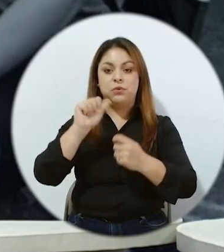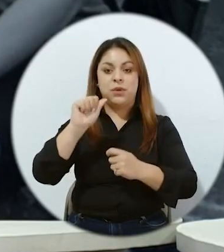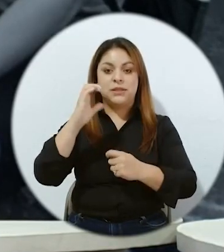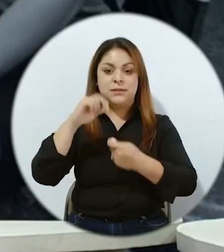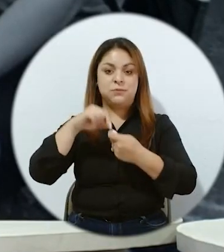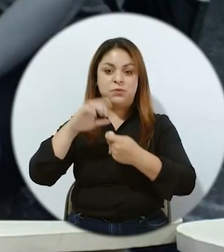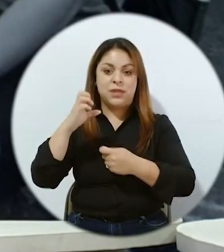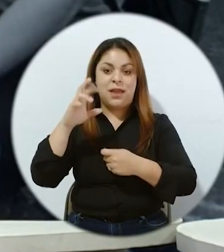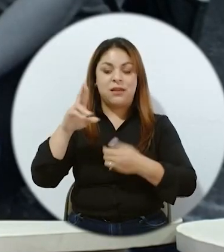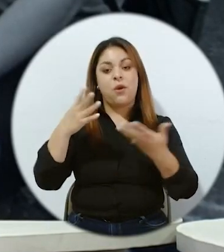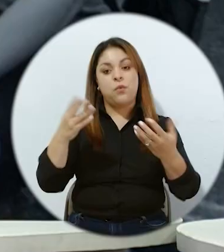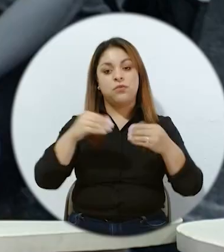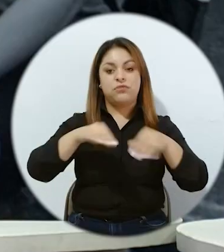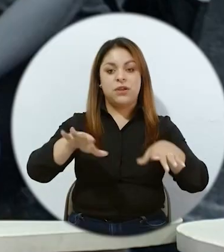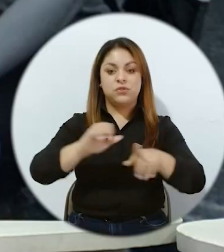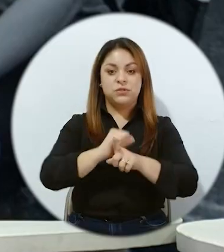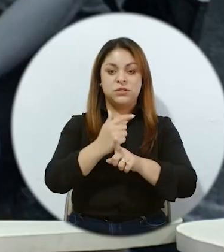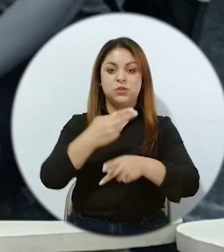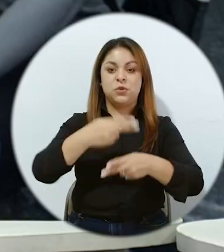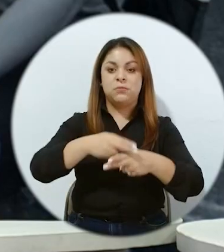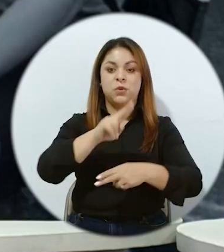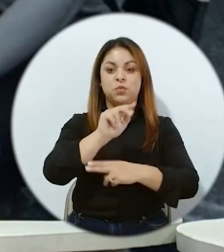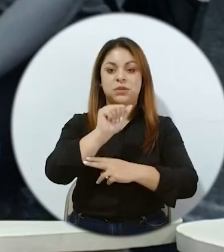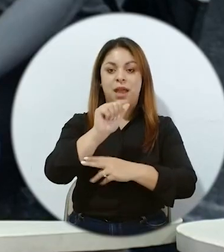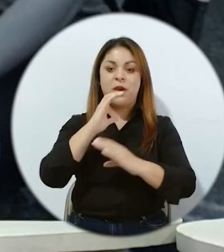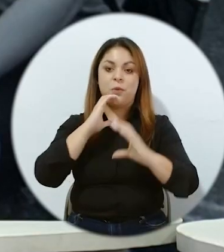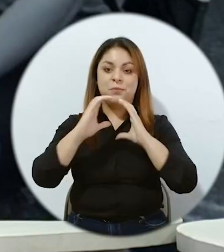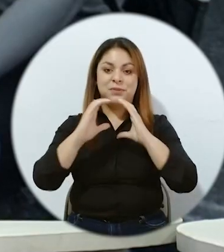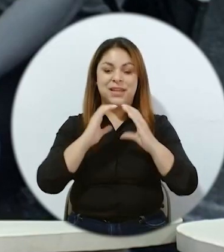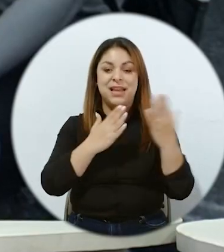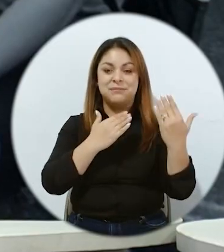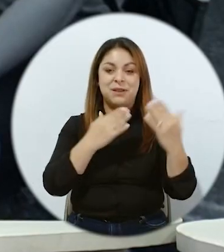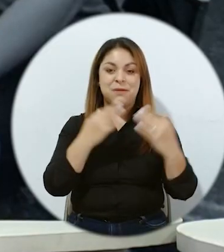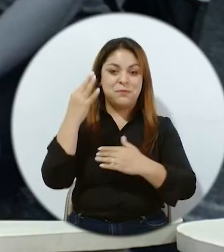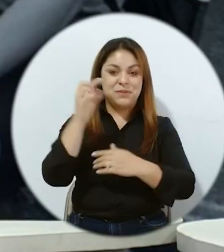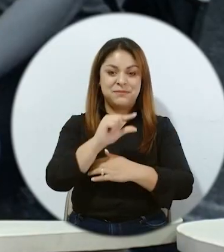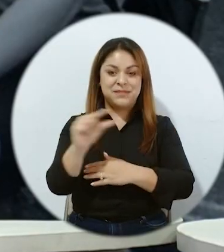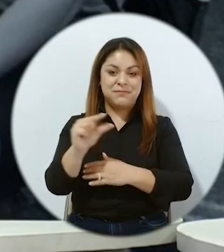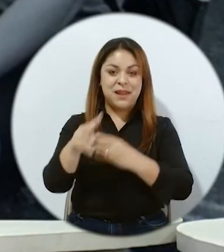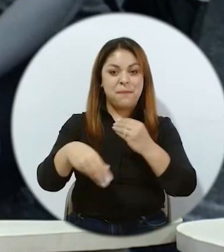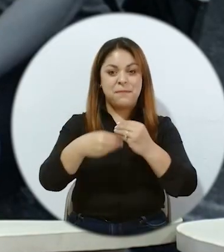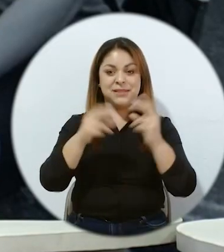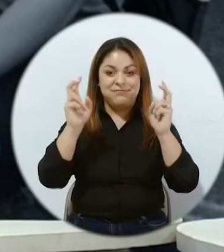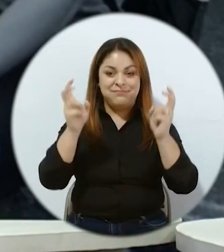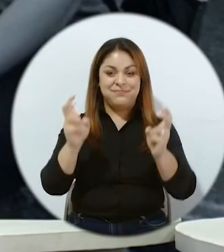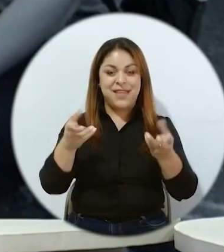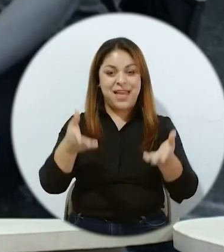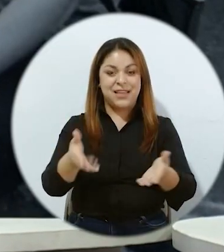www.unacomunica.una.ac.cr y también en nuestras redes sociales bajo el nombre de Una Comunica. Te esperamos la próxima